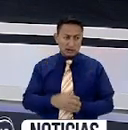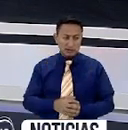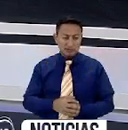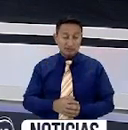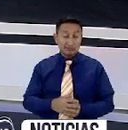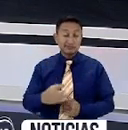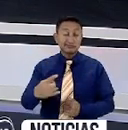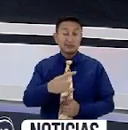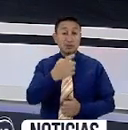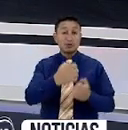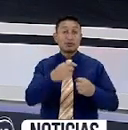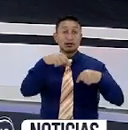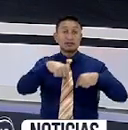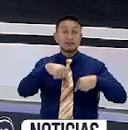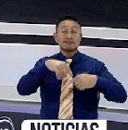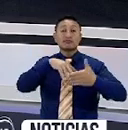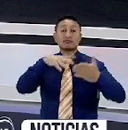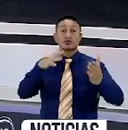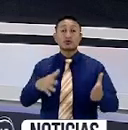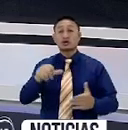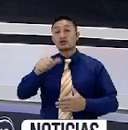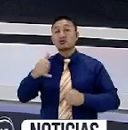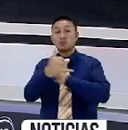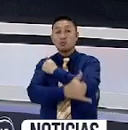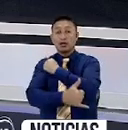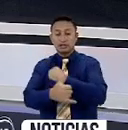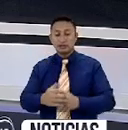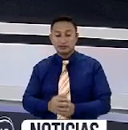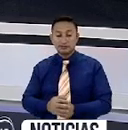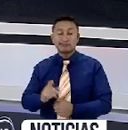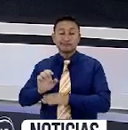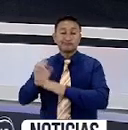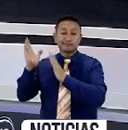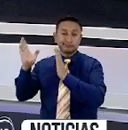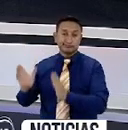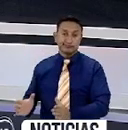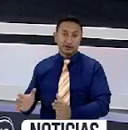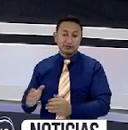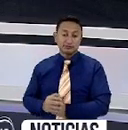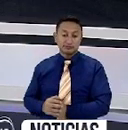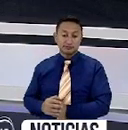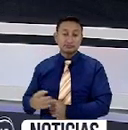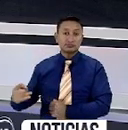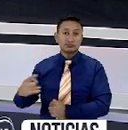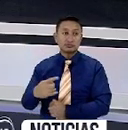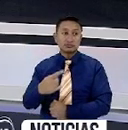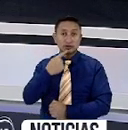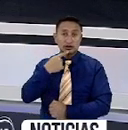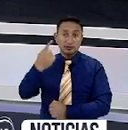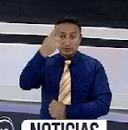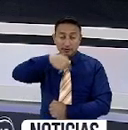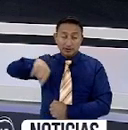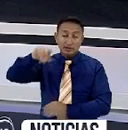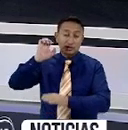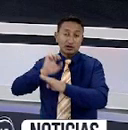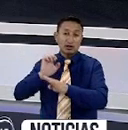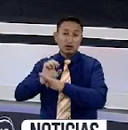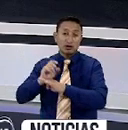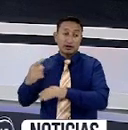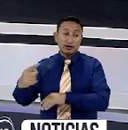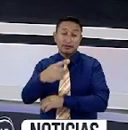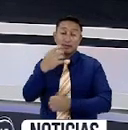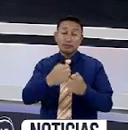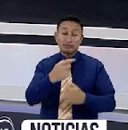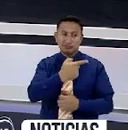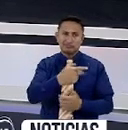afectando sobre todo a estudiantes extranjeros entre ellos Ecuatorianos Quienes no descartan regresar al país ante los